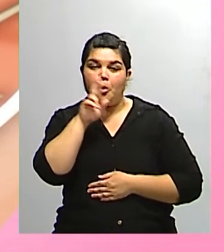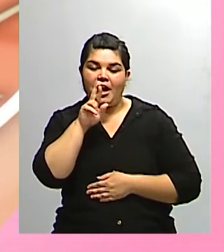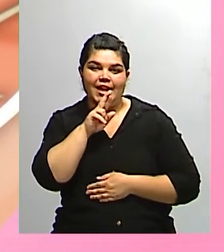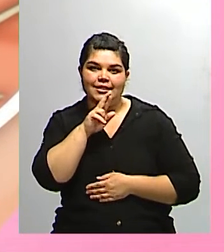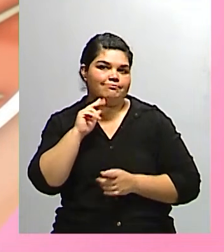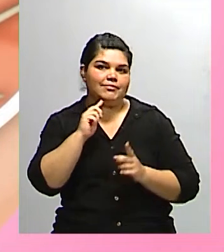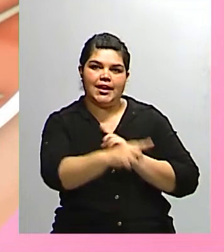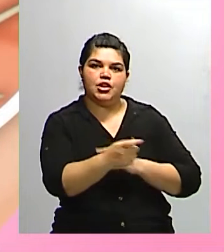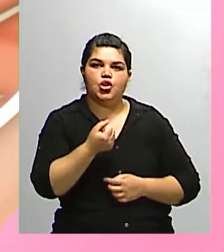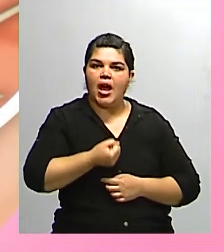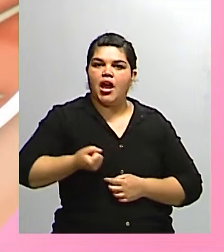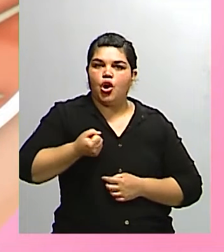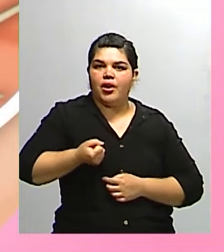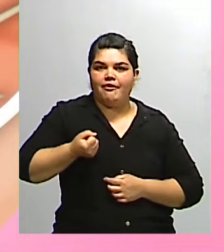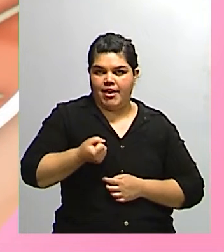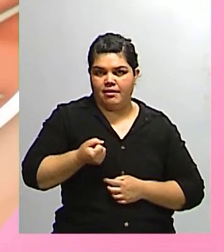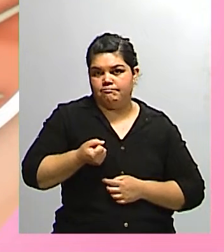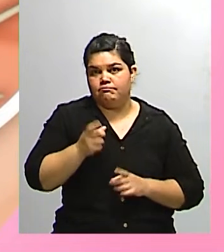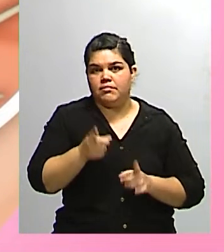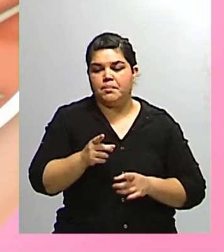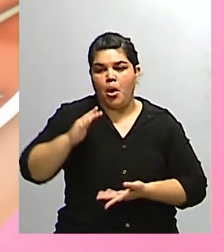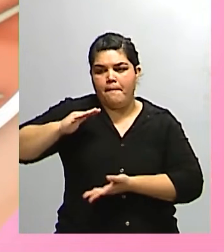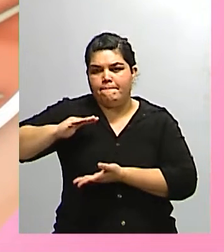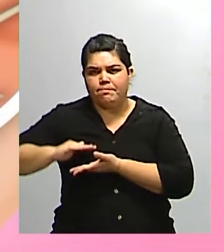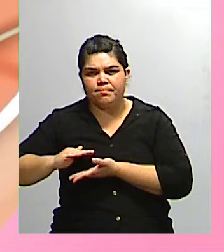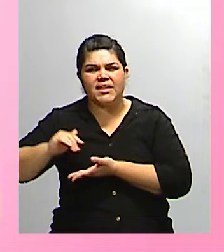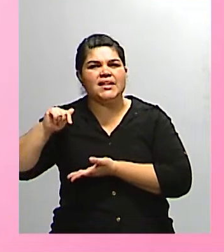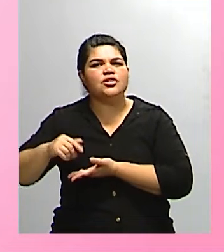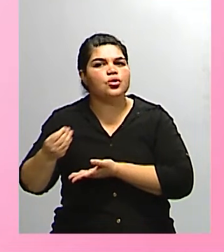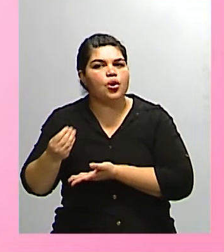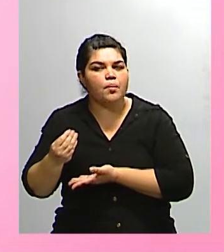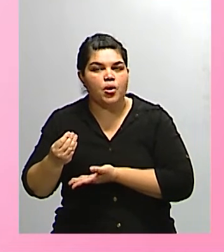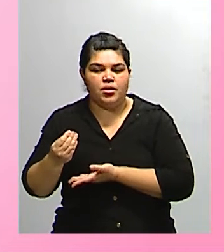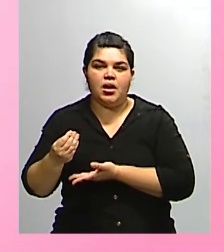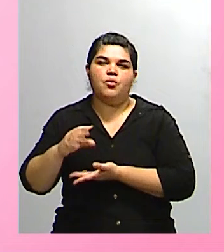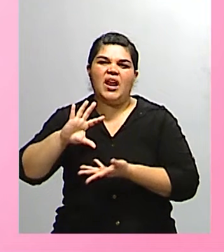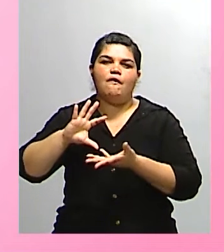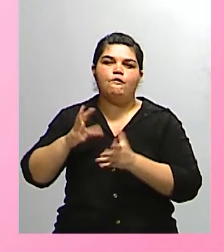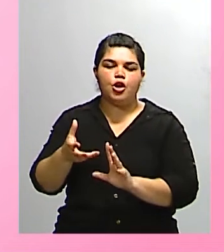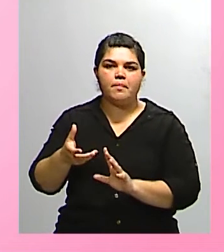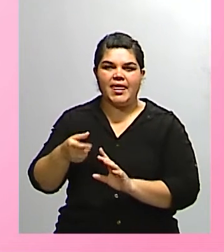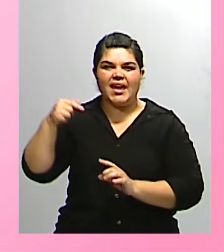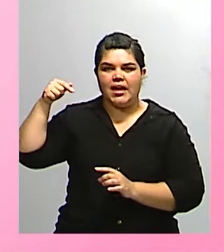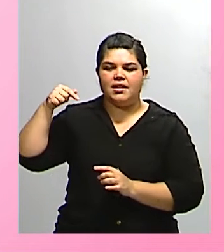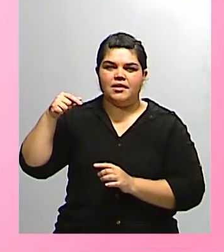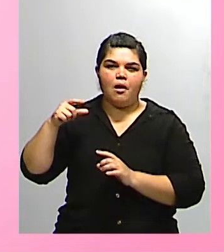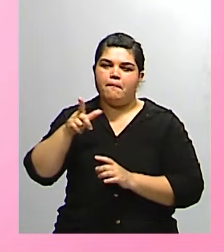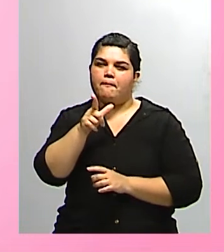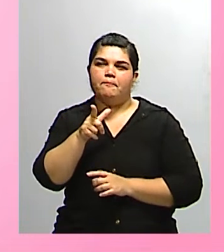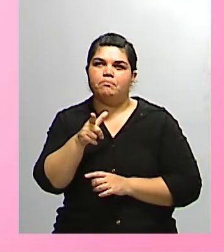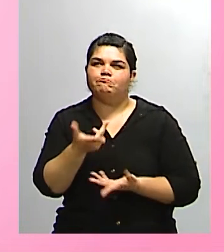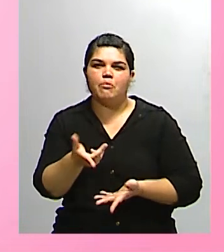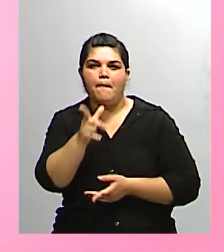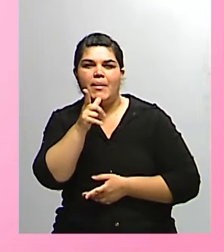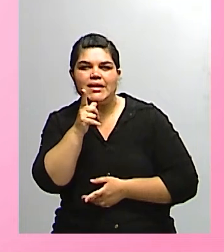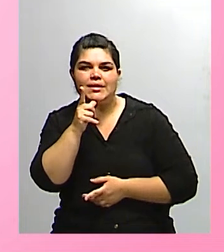ecografía mamaria. ¿Por qué? Porque la mamografía se utiliza rayos, es como una especie de radiografía de la mama, Sí. y en